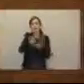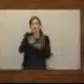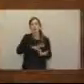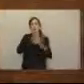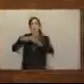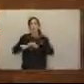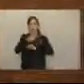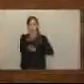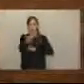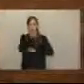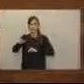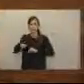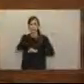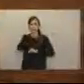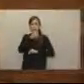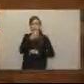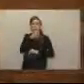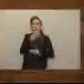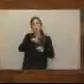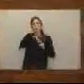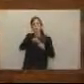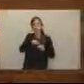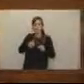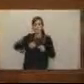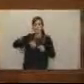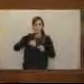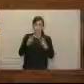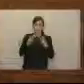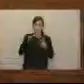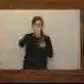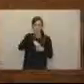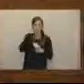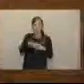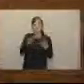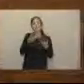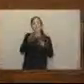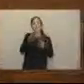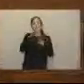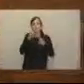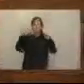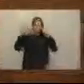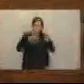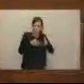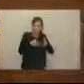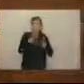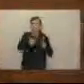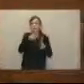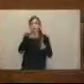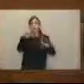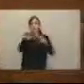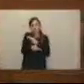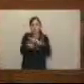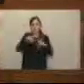de las personas mayores, como las plazas residenciales, no solo como una necesidad de atención, sino como prevención de situaciones de